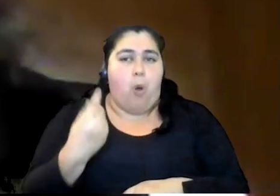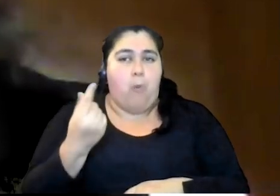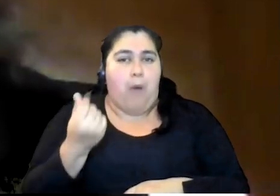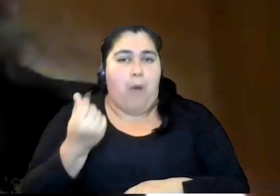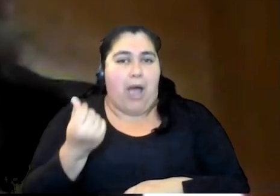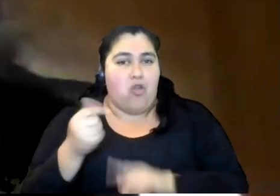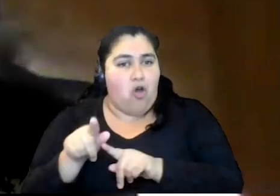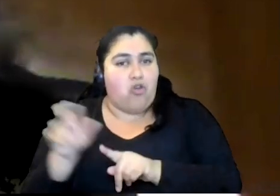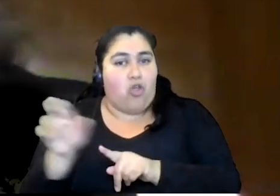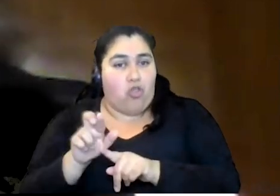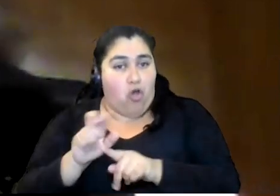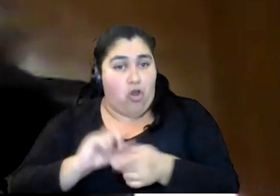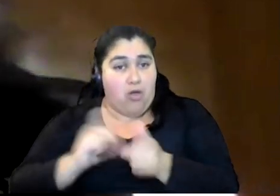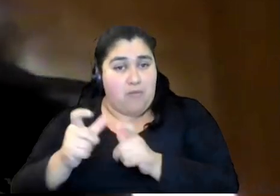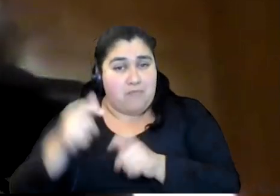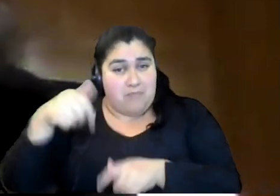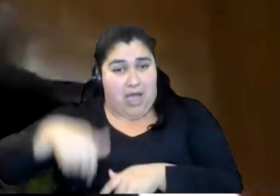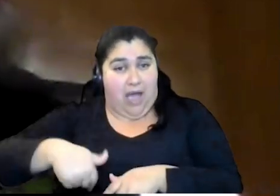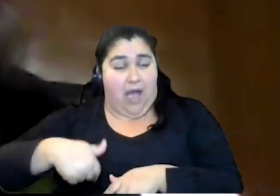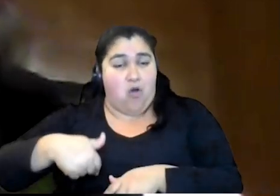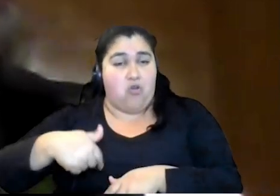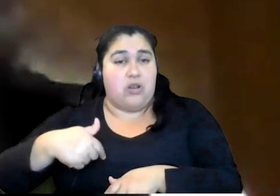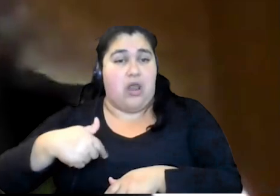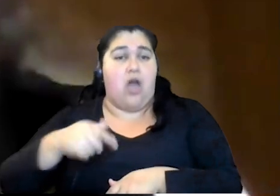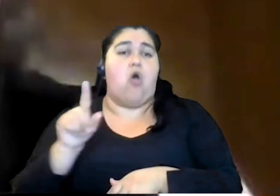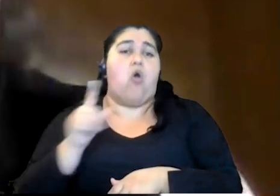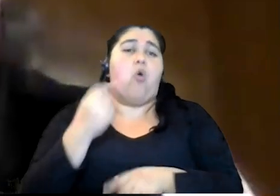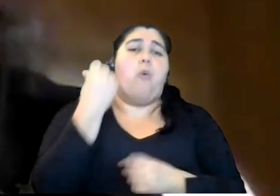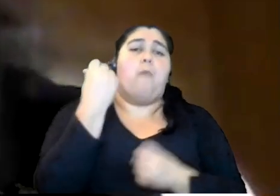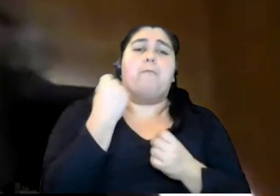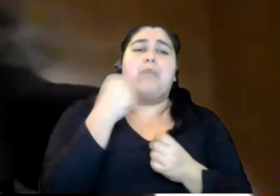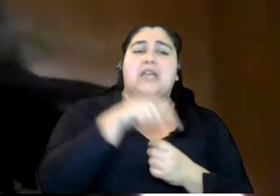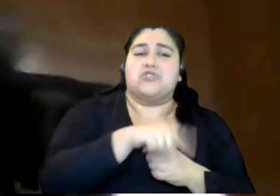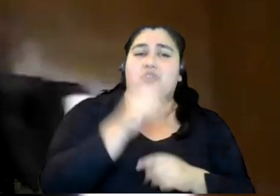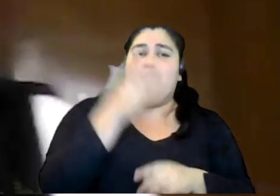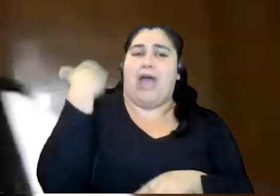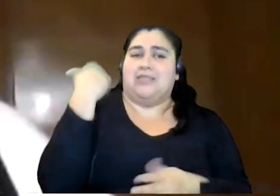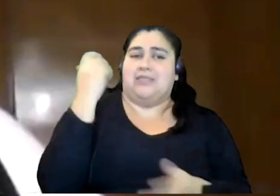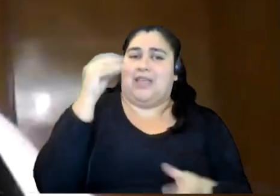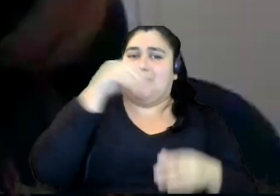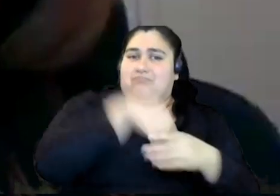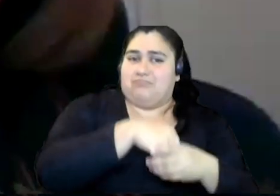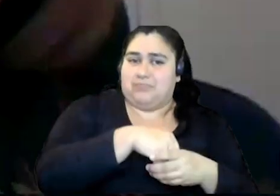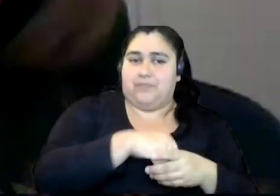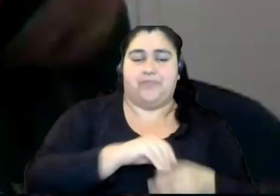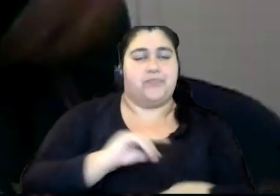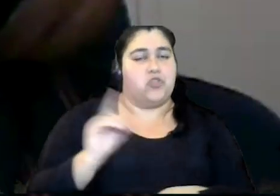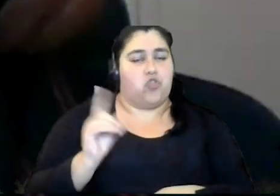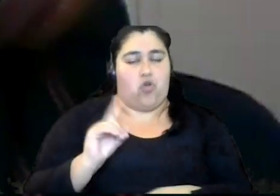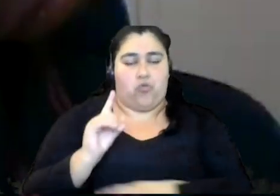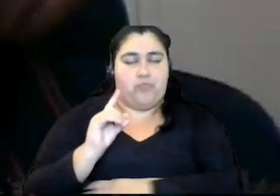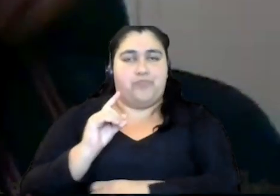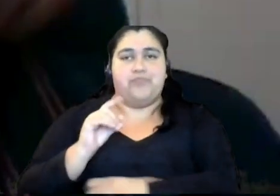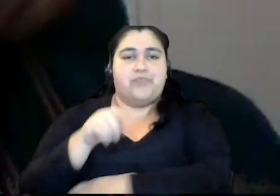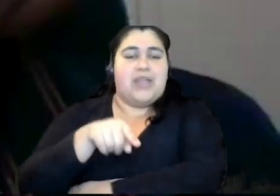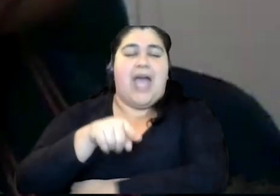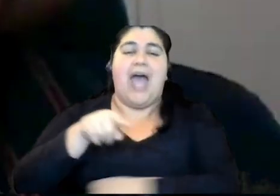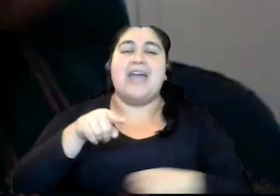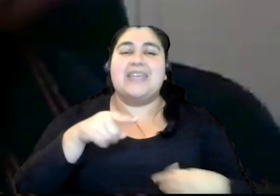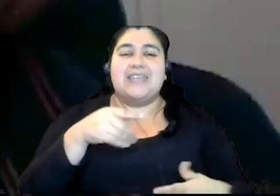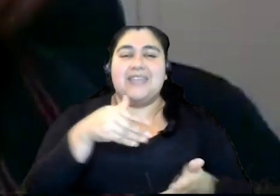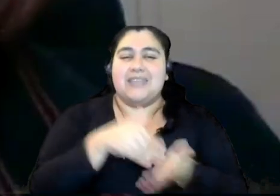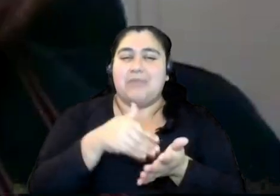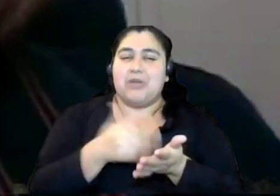de dólares al tipo de cambio oficial o su cotización de pesos a ese día? No, ahí tenés que tomar la